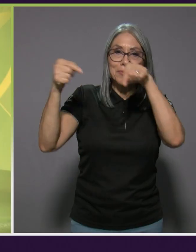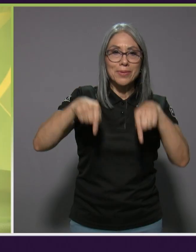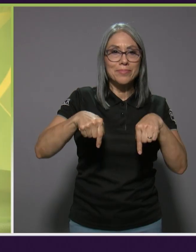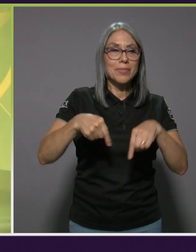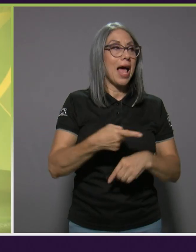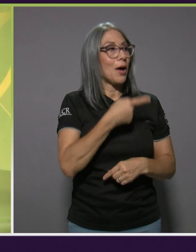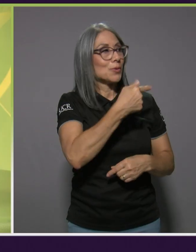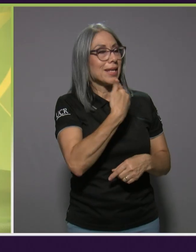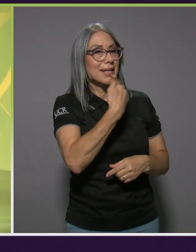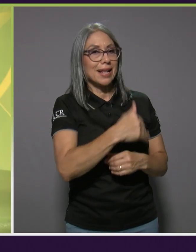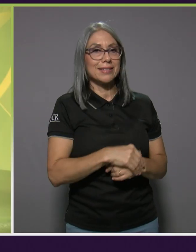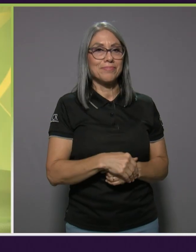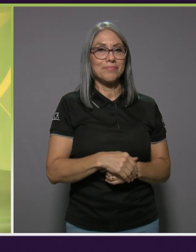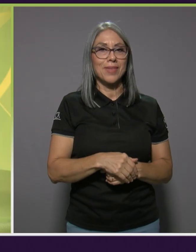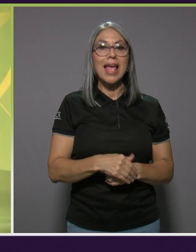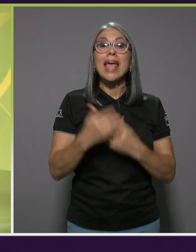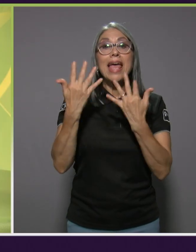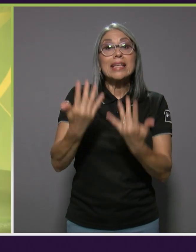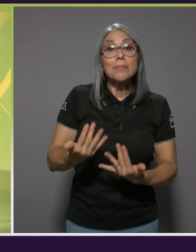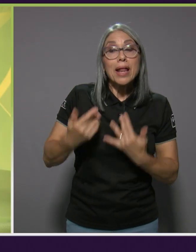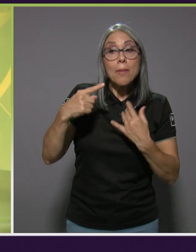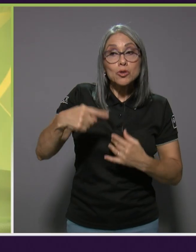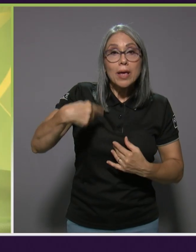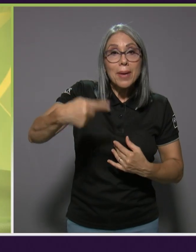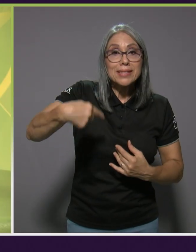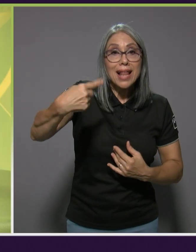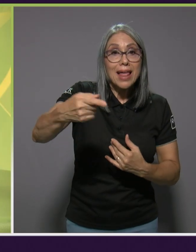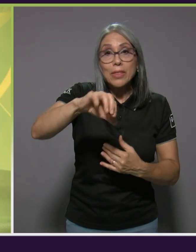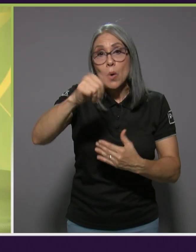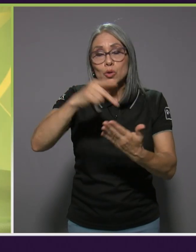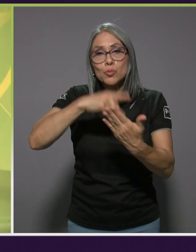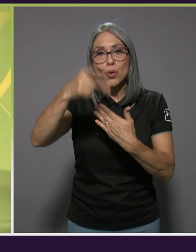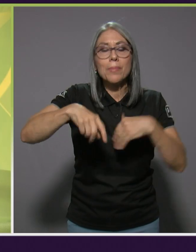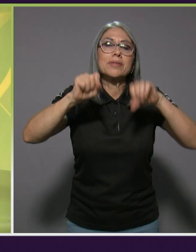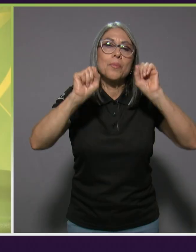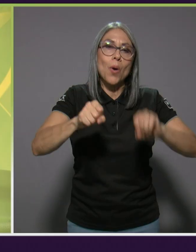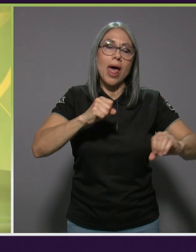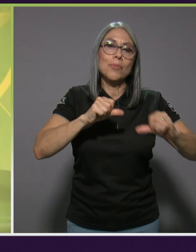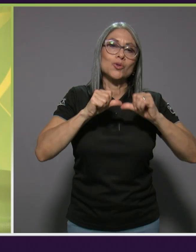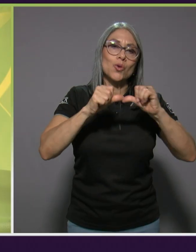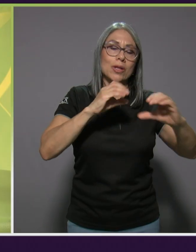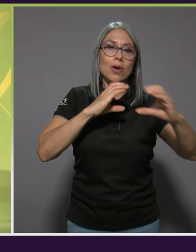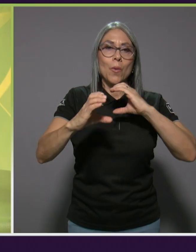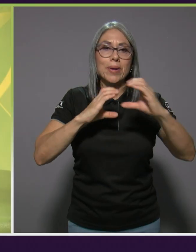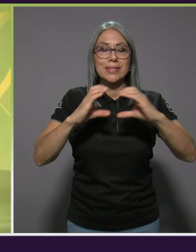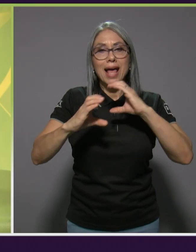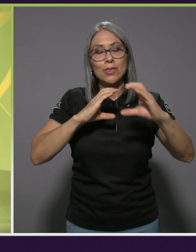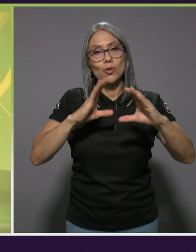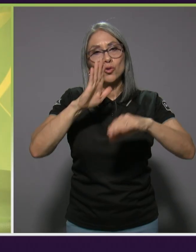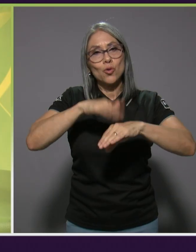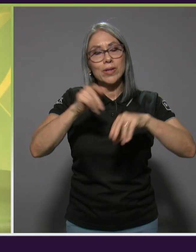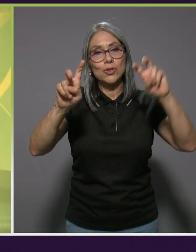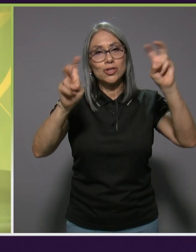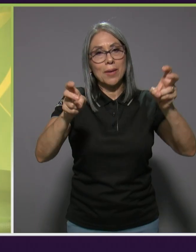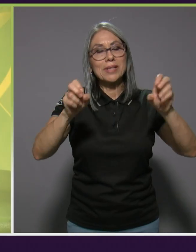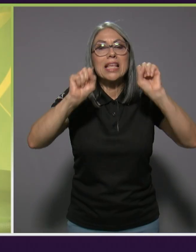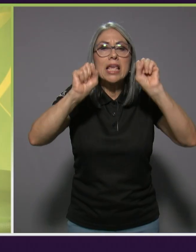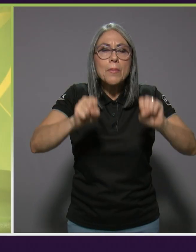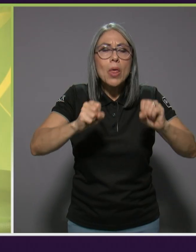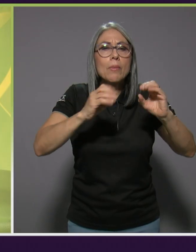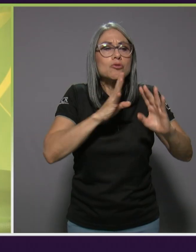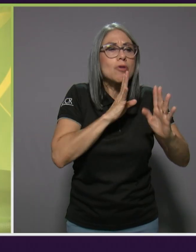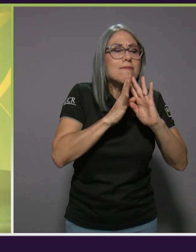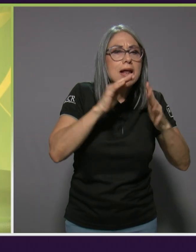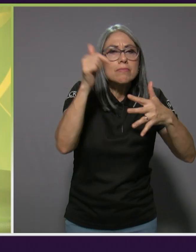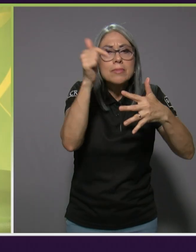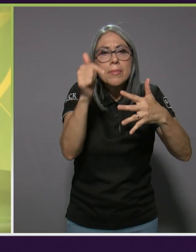Esperamos que en ediciones más adelante podamos seguir conversando sobre estos temas y ir desgranando específicamente los